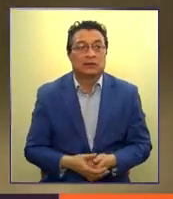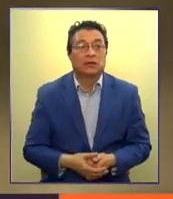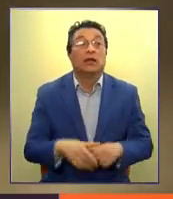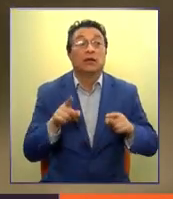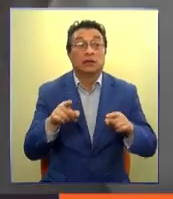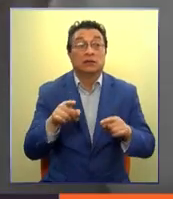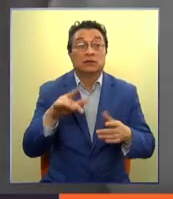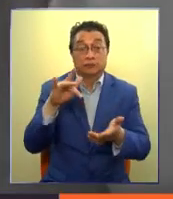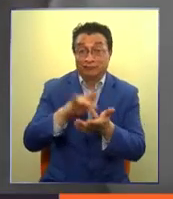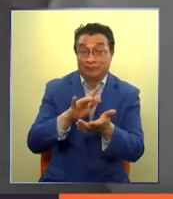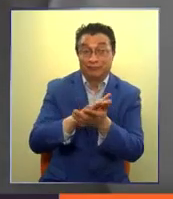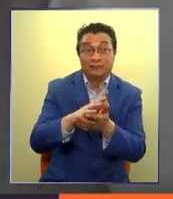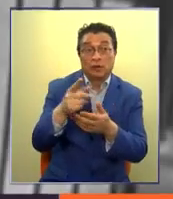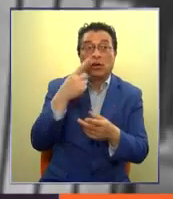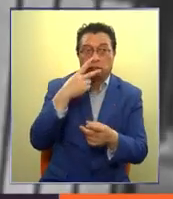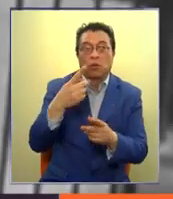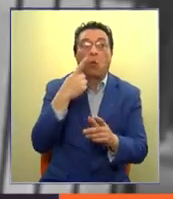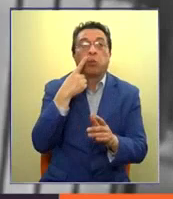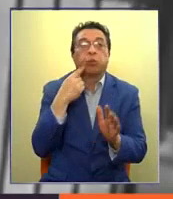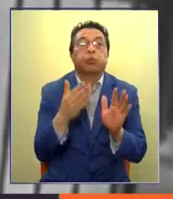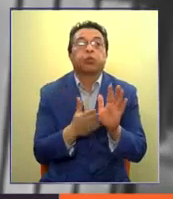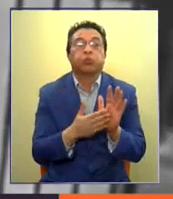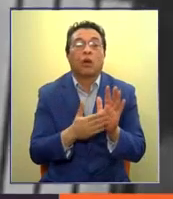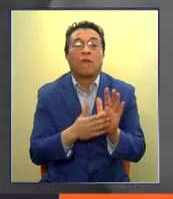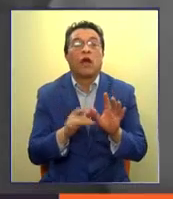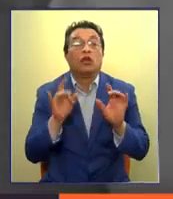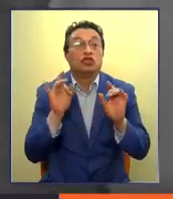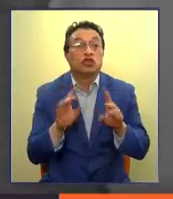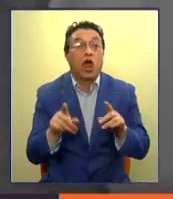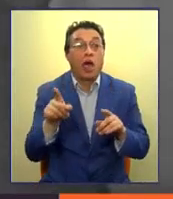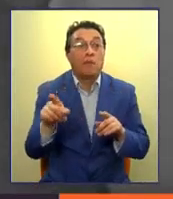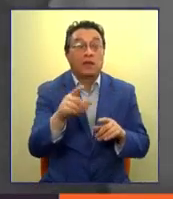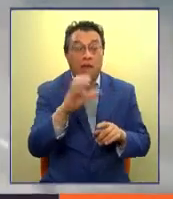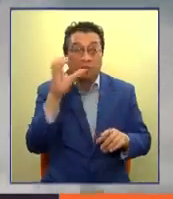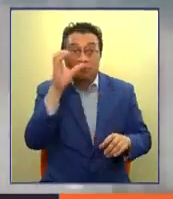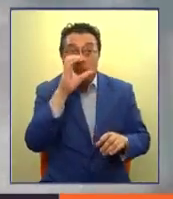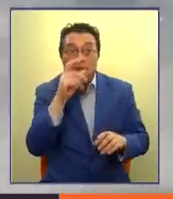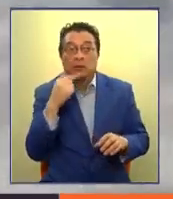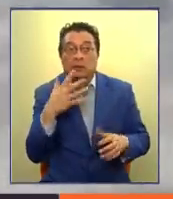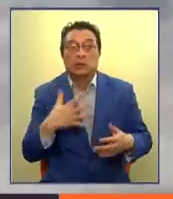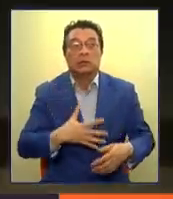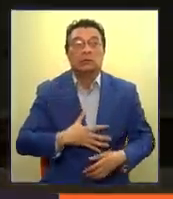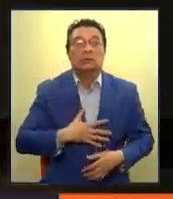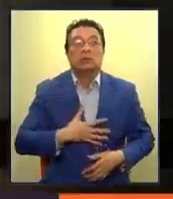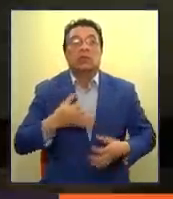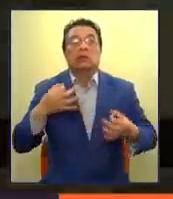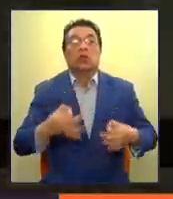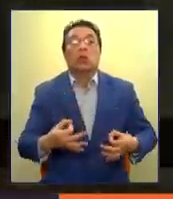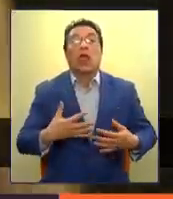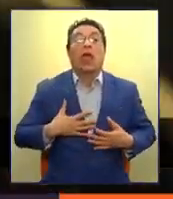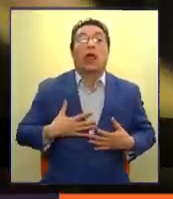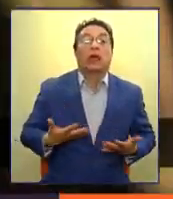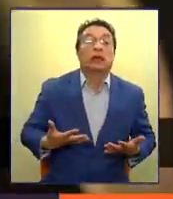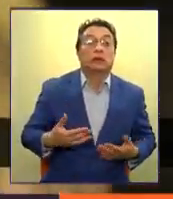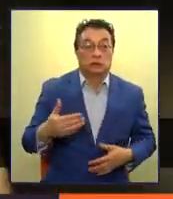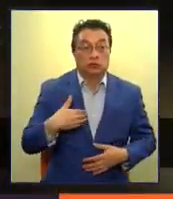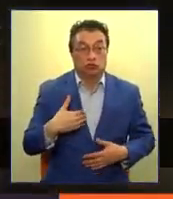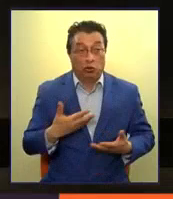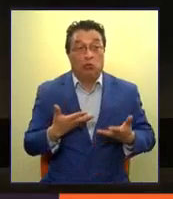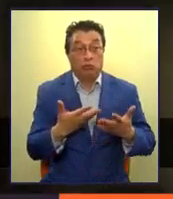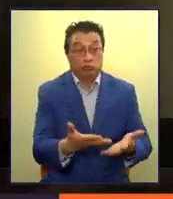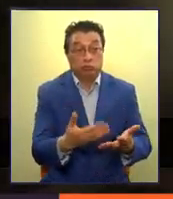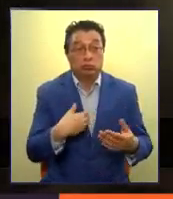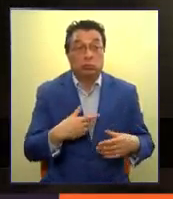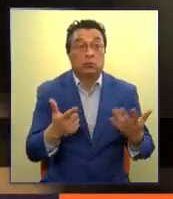archivo cuánto ayuda a demostrar que no están solo en manos de quienes buscan una sensación de seguridad? Yo le ofrecí